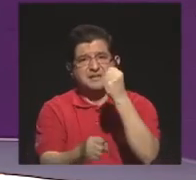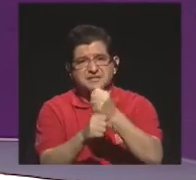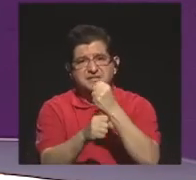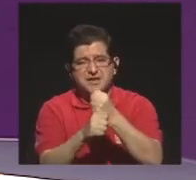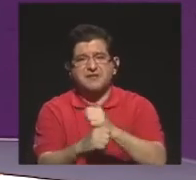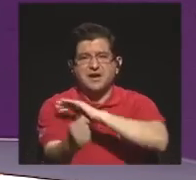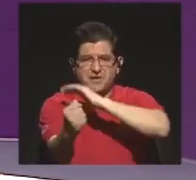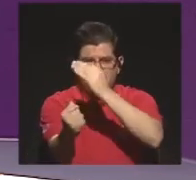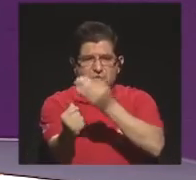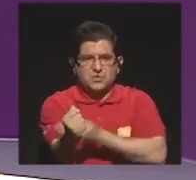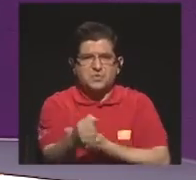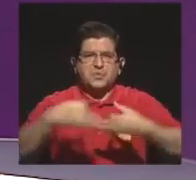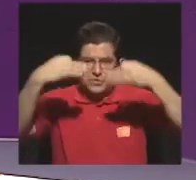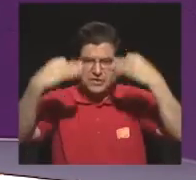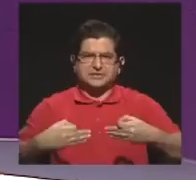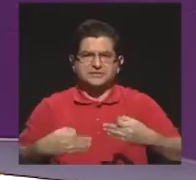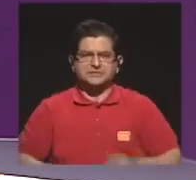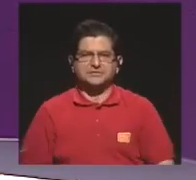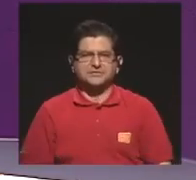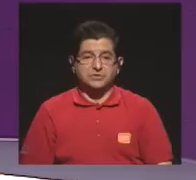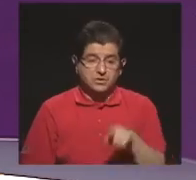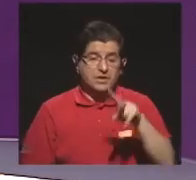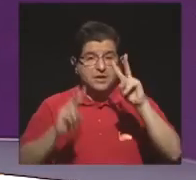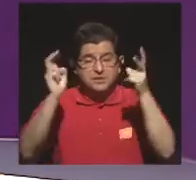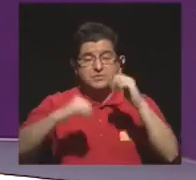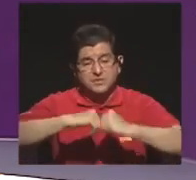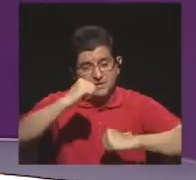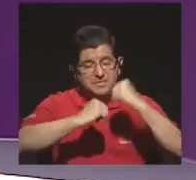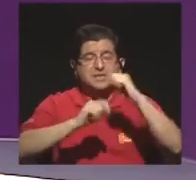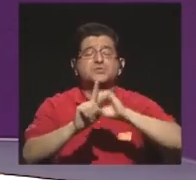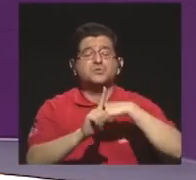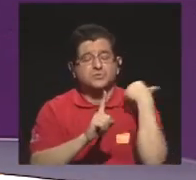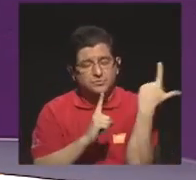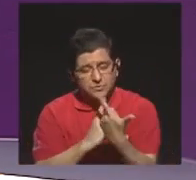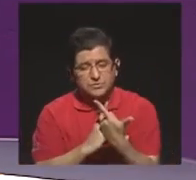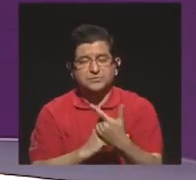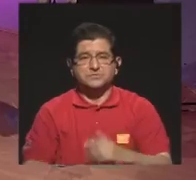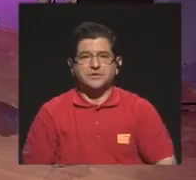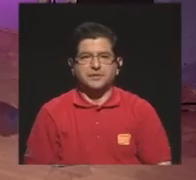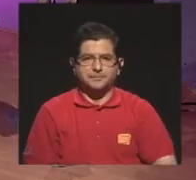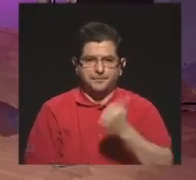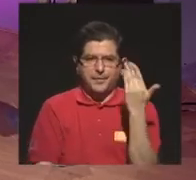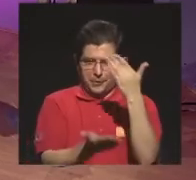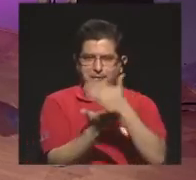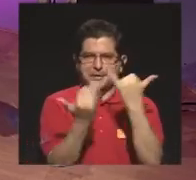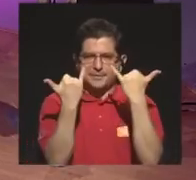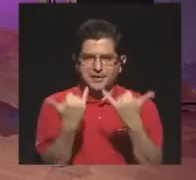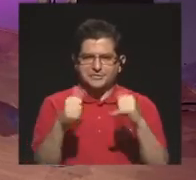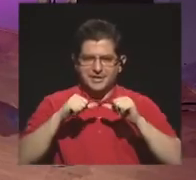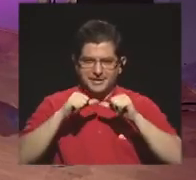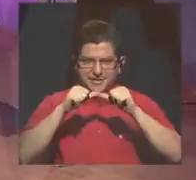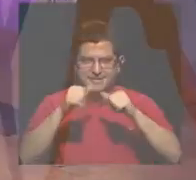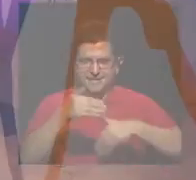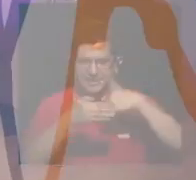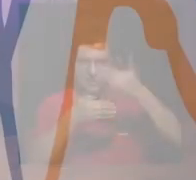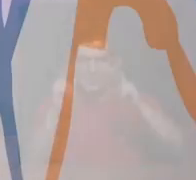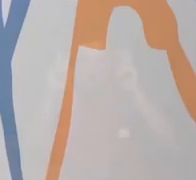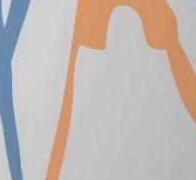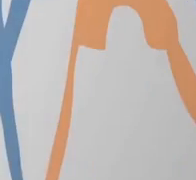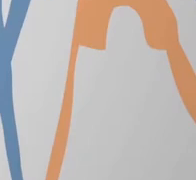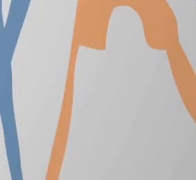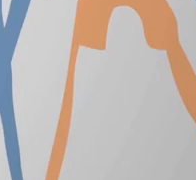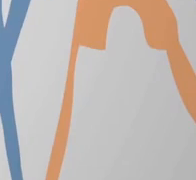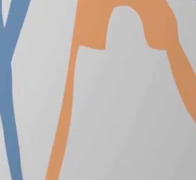toma de decisiones, y ese es un tema estructural de nuestra sociedad. Bien, vamos a otra pausa y continuamos con este tema de